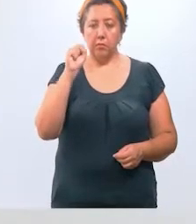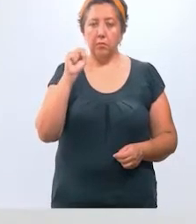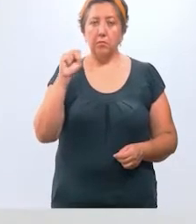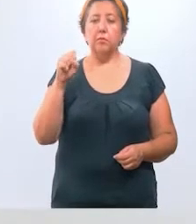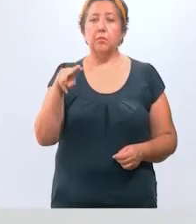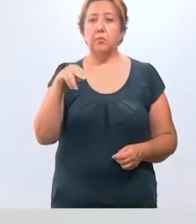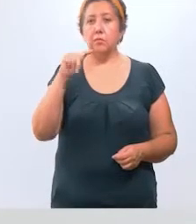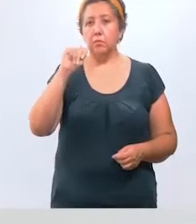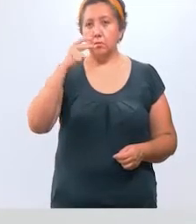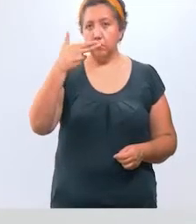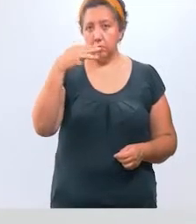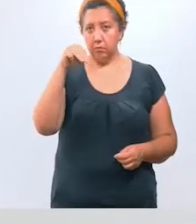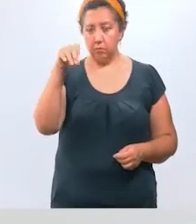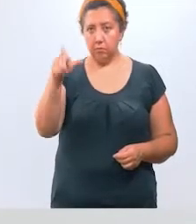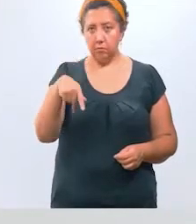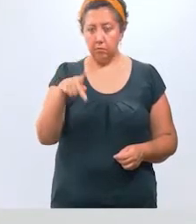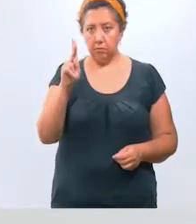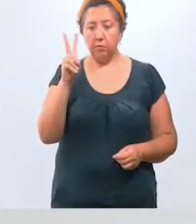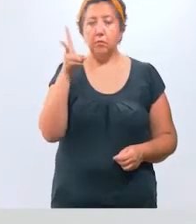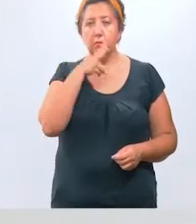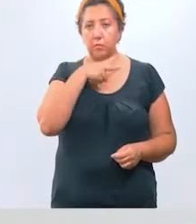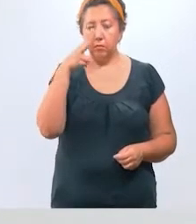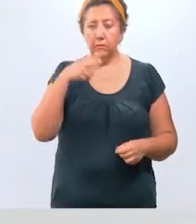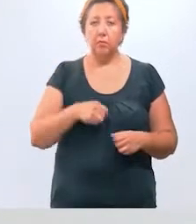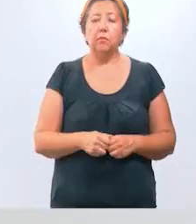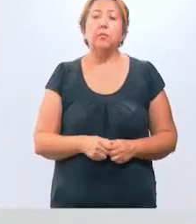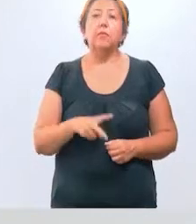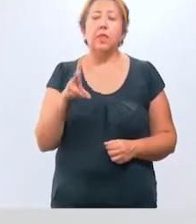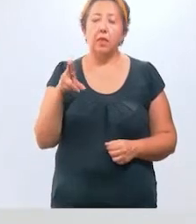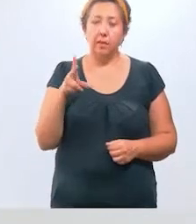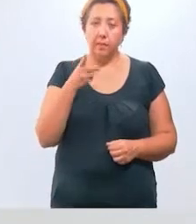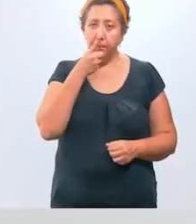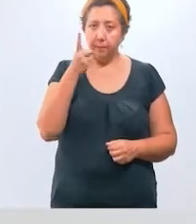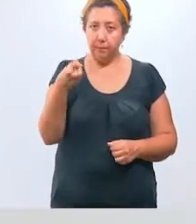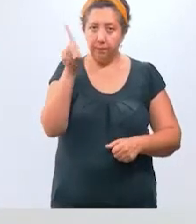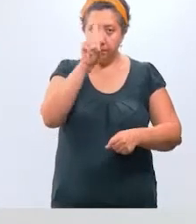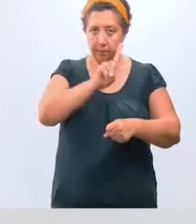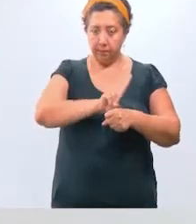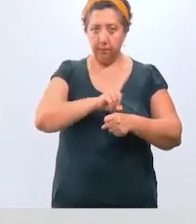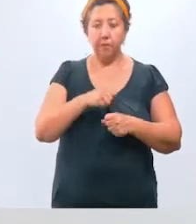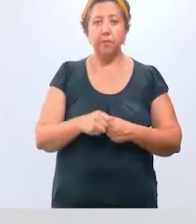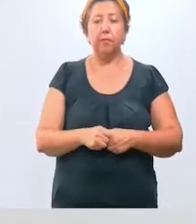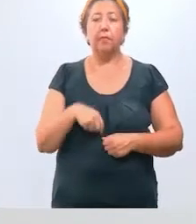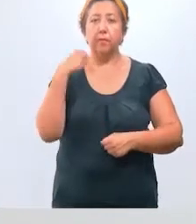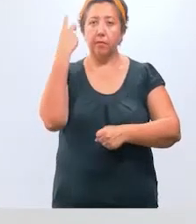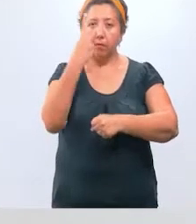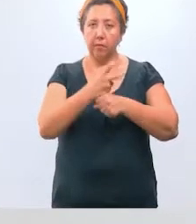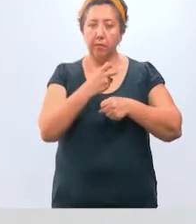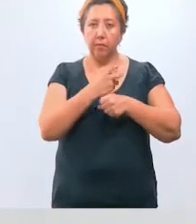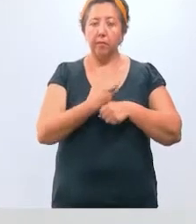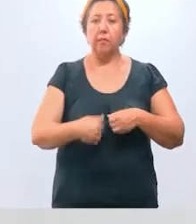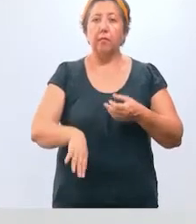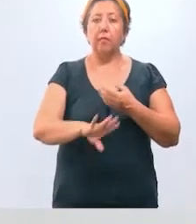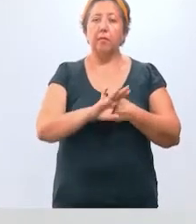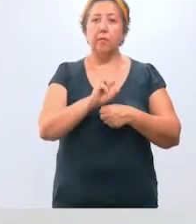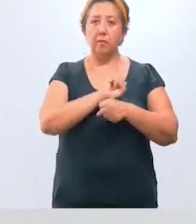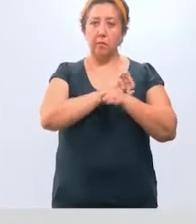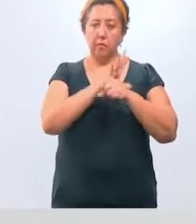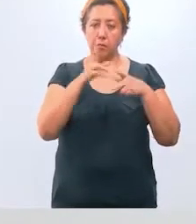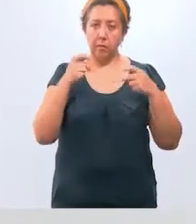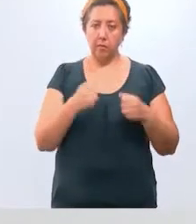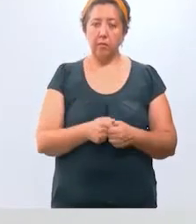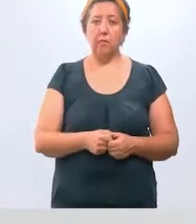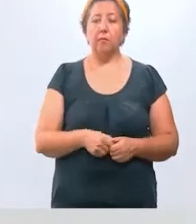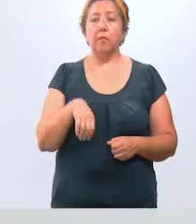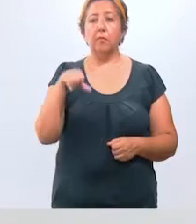Calotmul, Tamec, Tixmehuac y Valladolid. También este día se administraron segundas dosis contra el coronavirus de